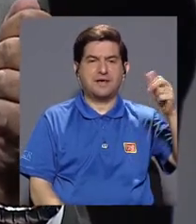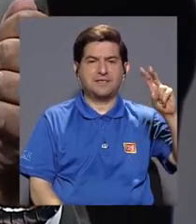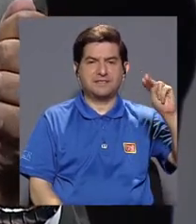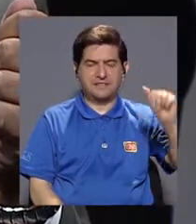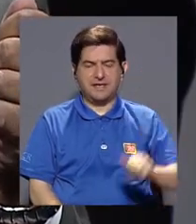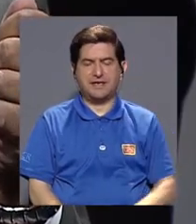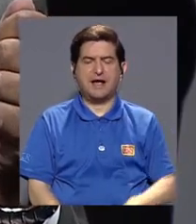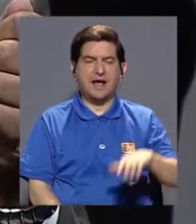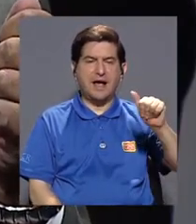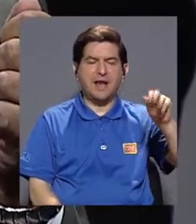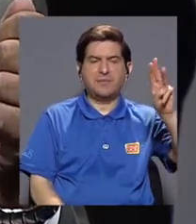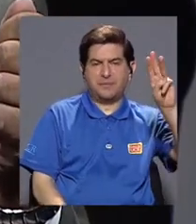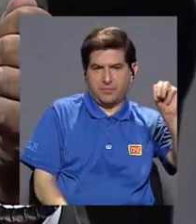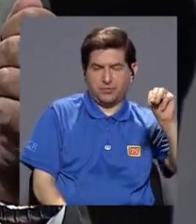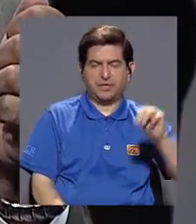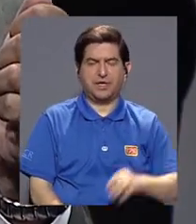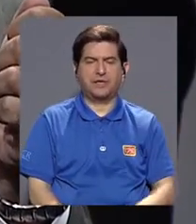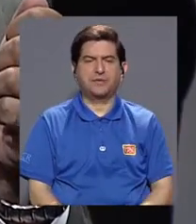Montero Vega,